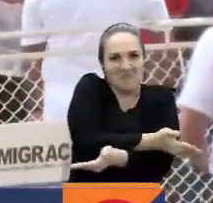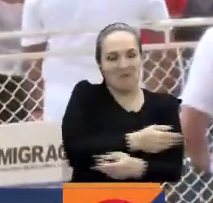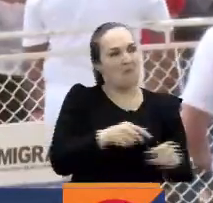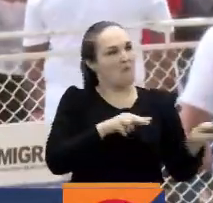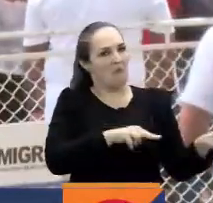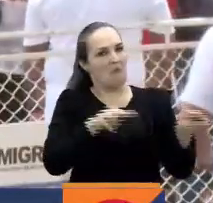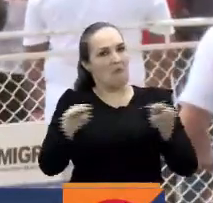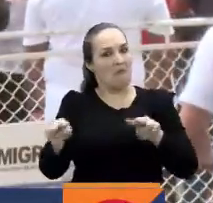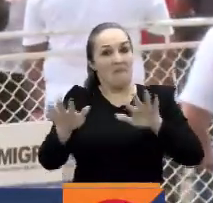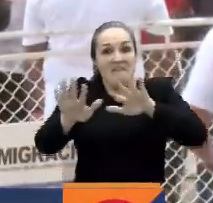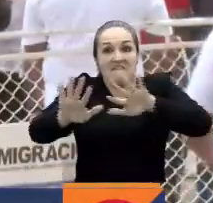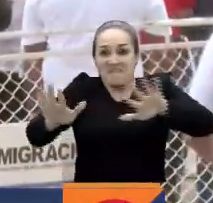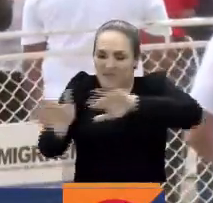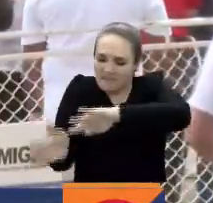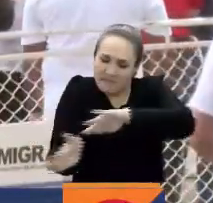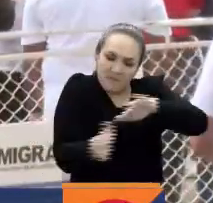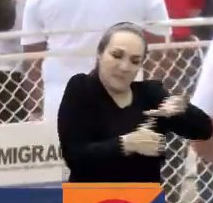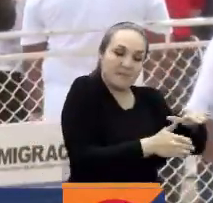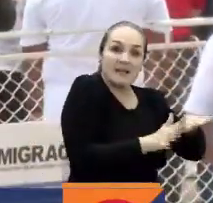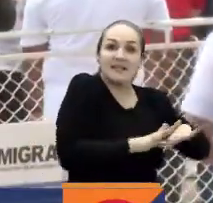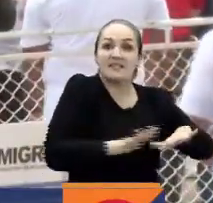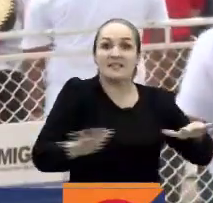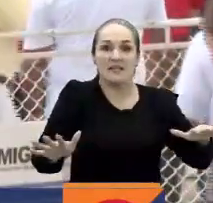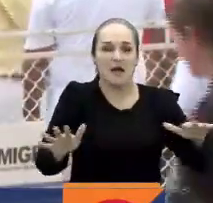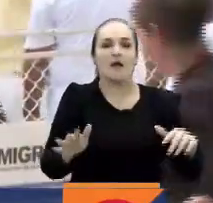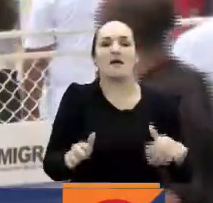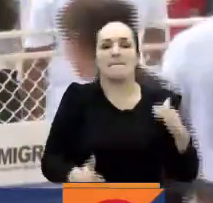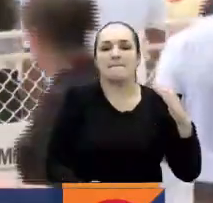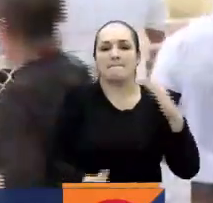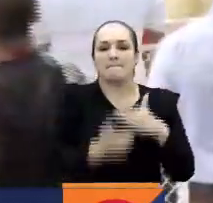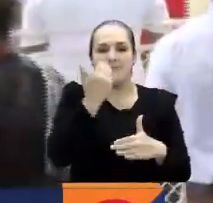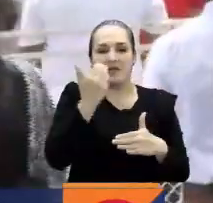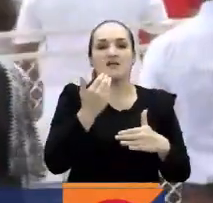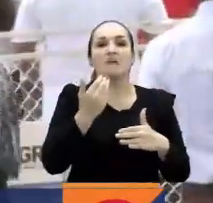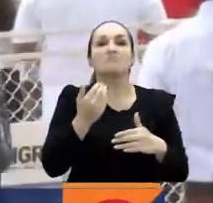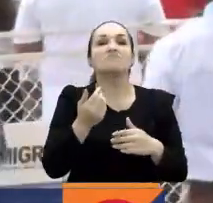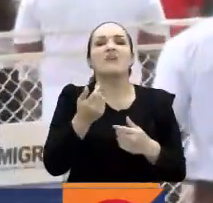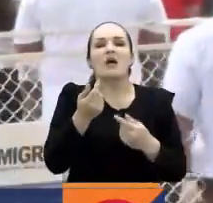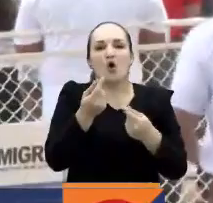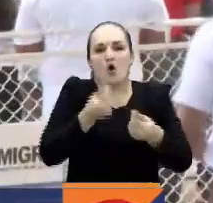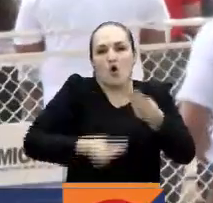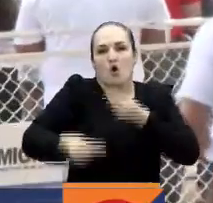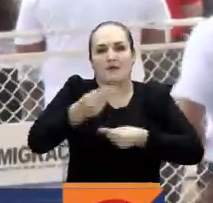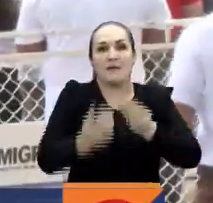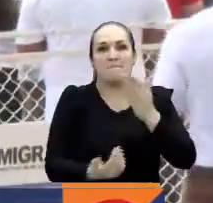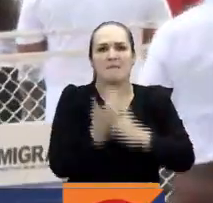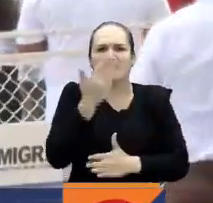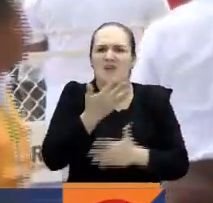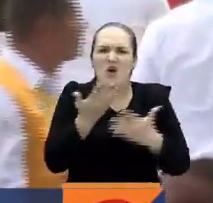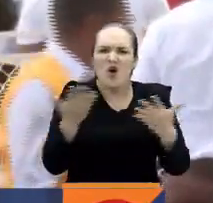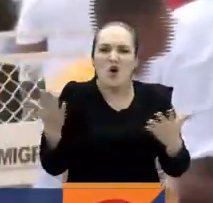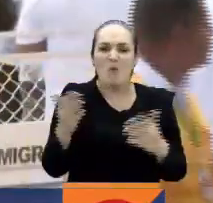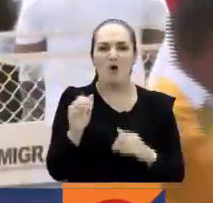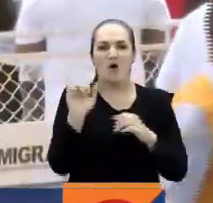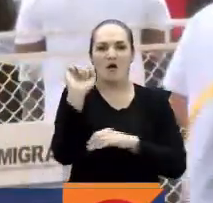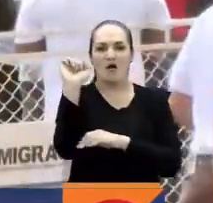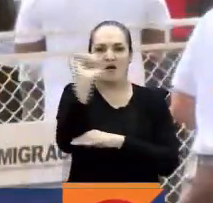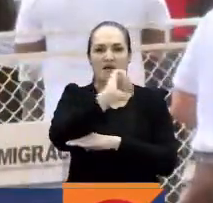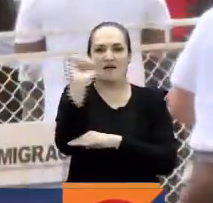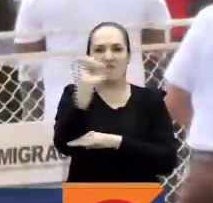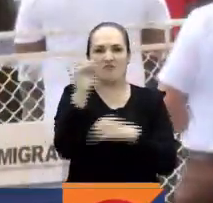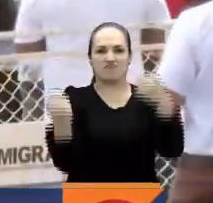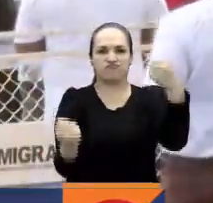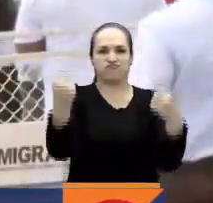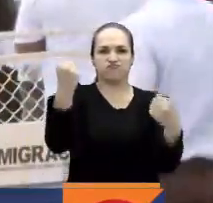dos himnos fue donde ya se presentó este intercambio comercial y económico con el paso de los camiones, tanto del